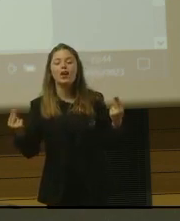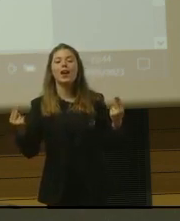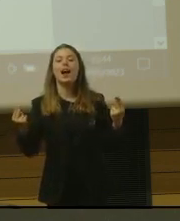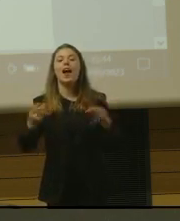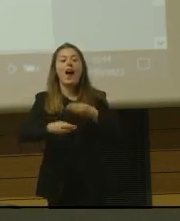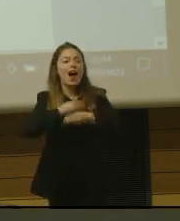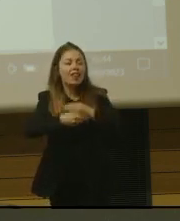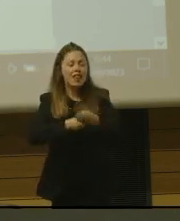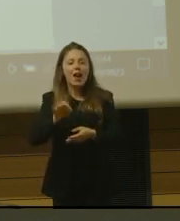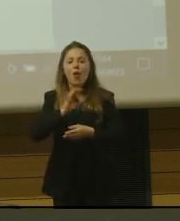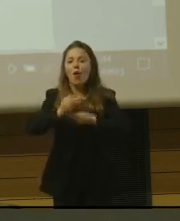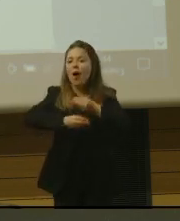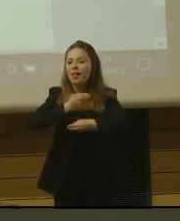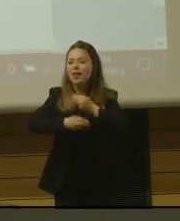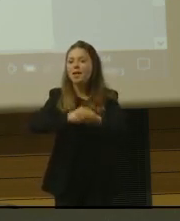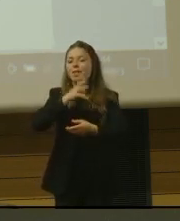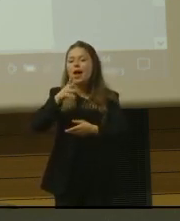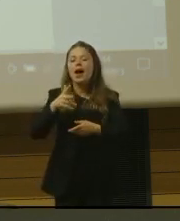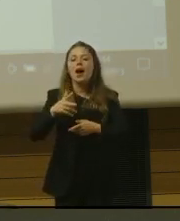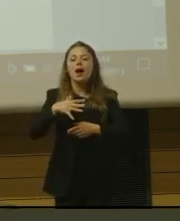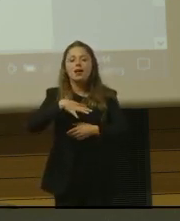llegar a hacer o realizar para poder